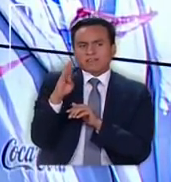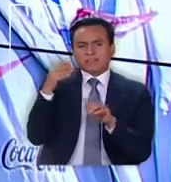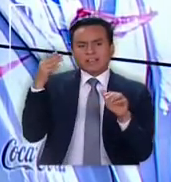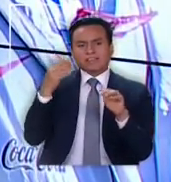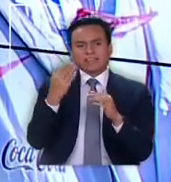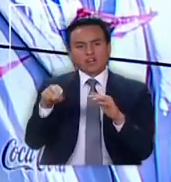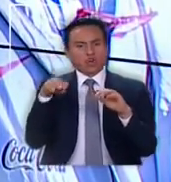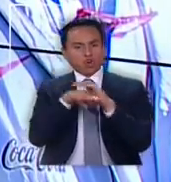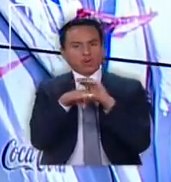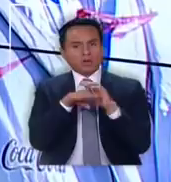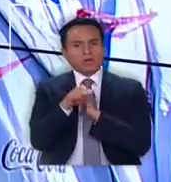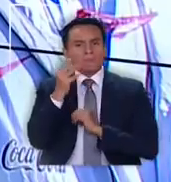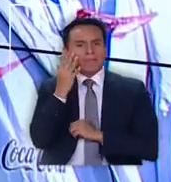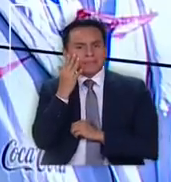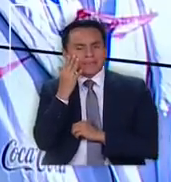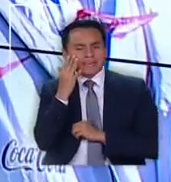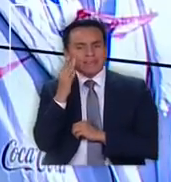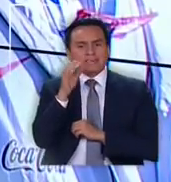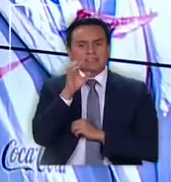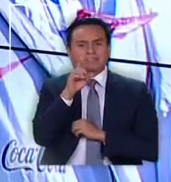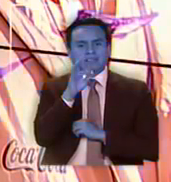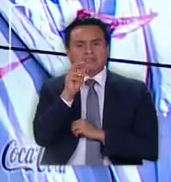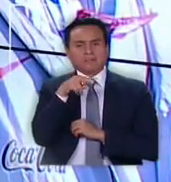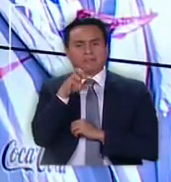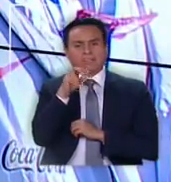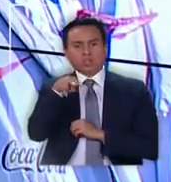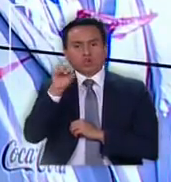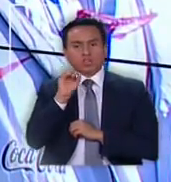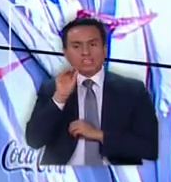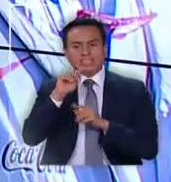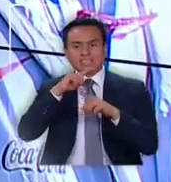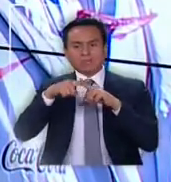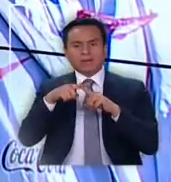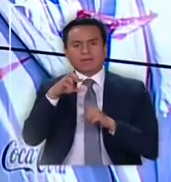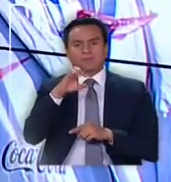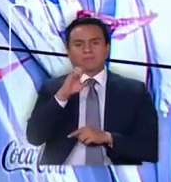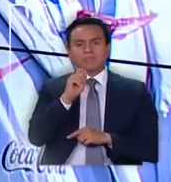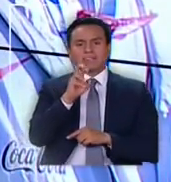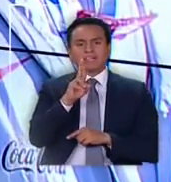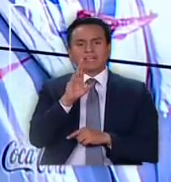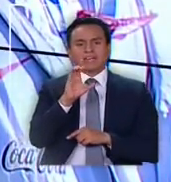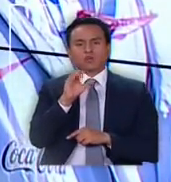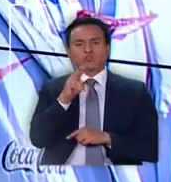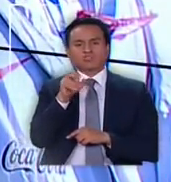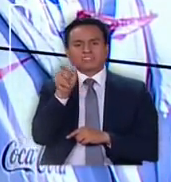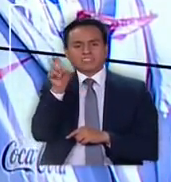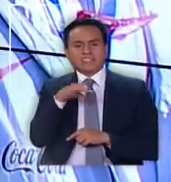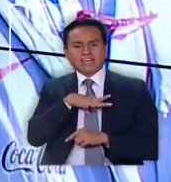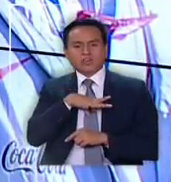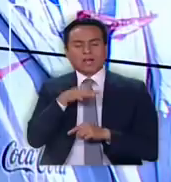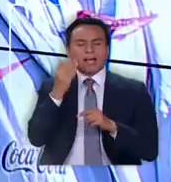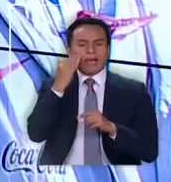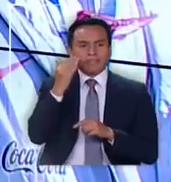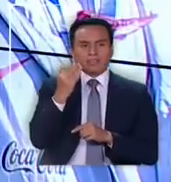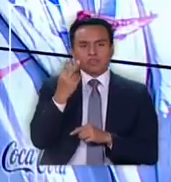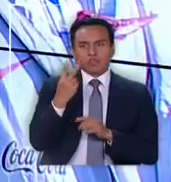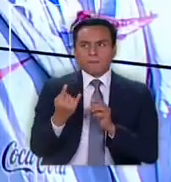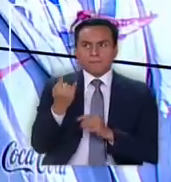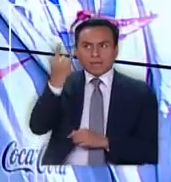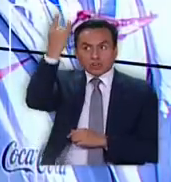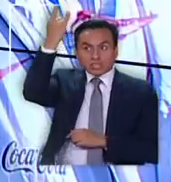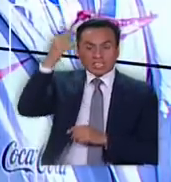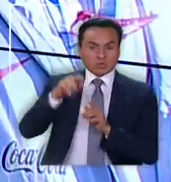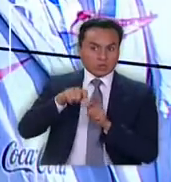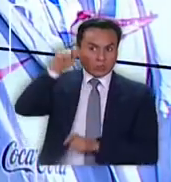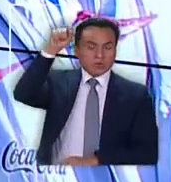de Deportes Melipilla, Stefan Pino. Le llaman el Peter Crouch chileno por sus casi 2 metros de